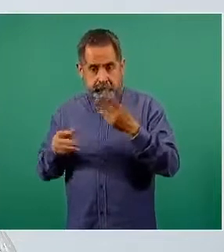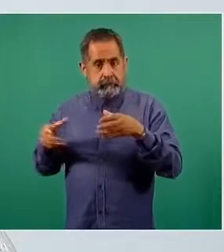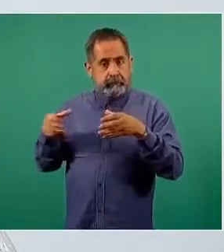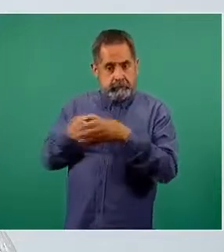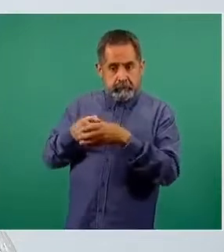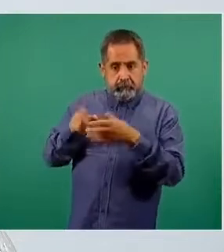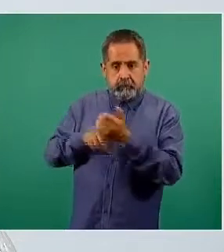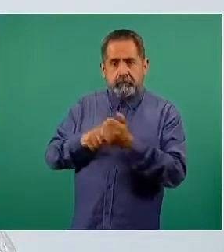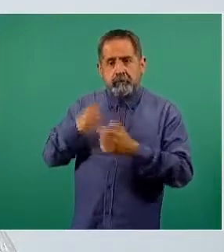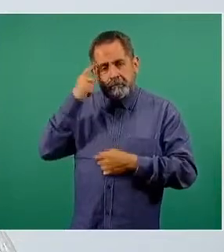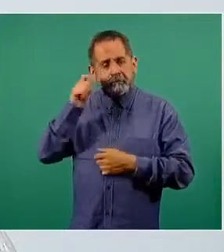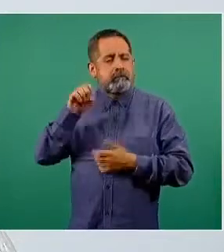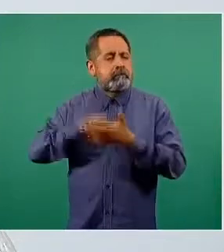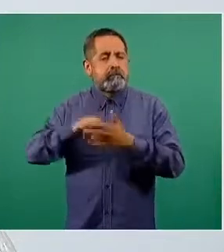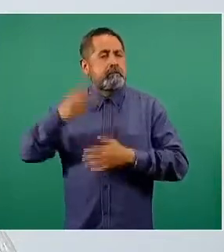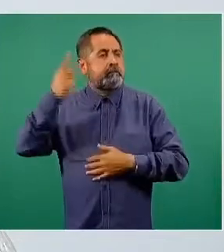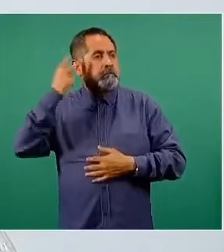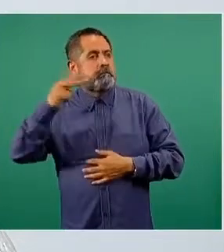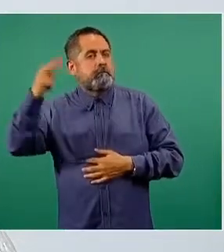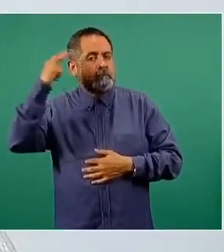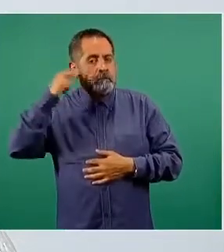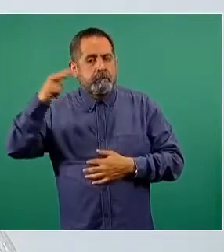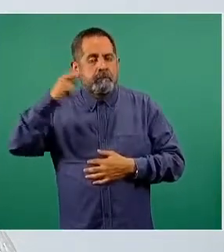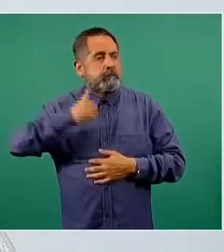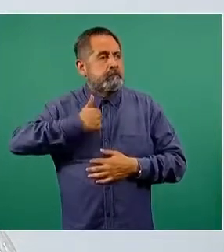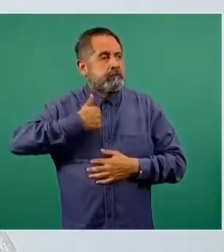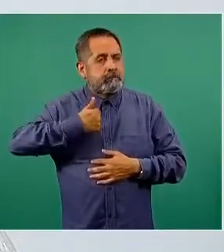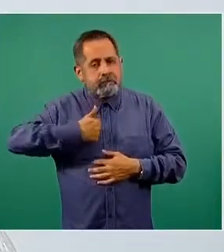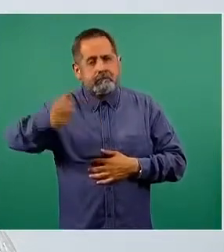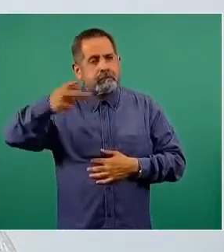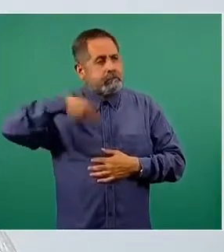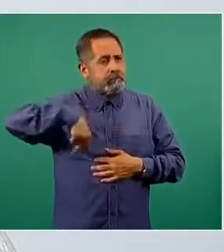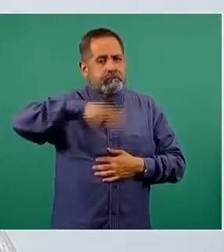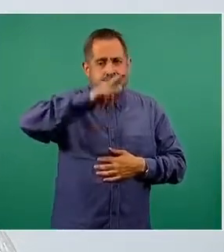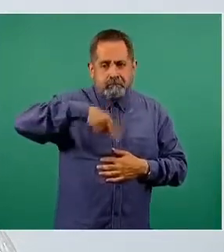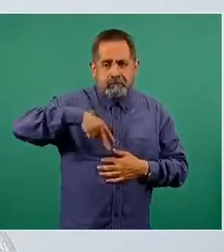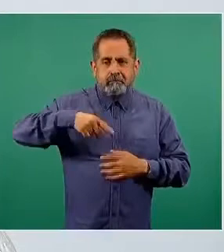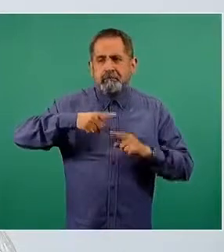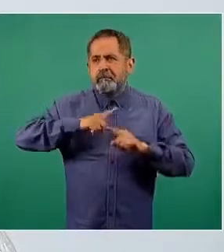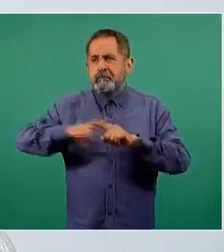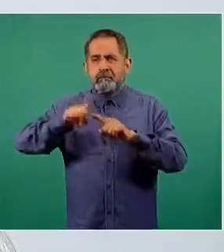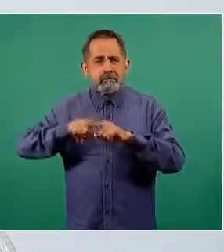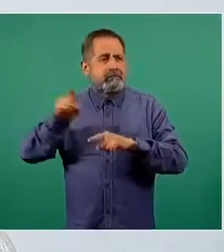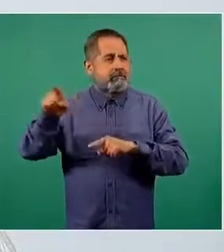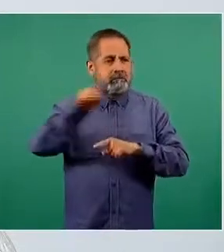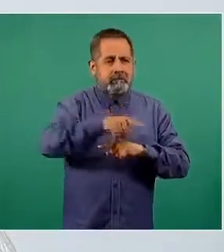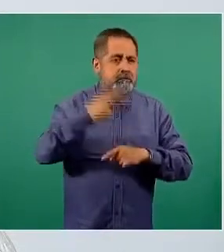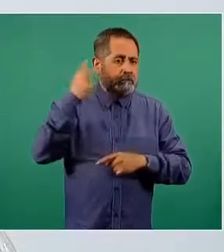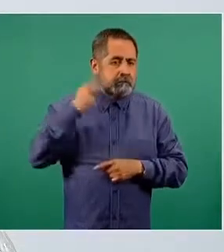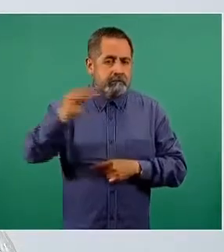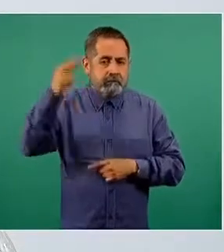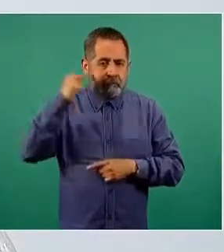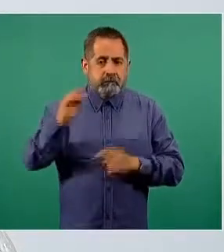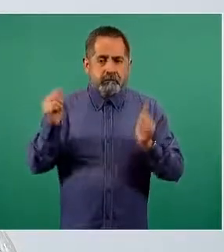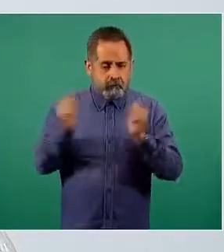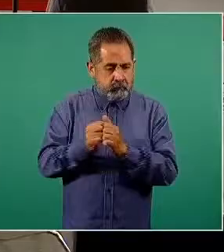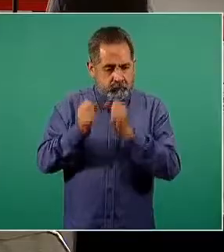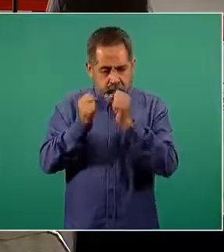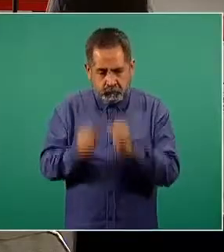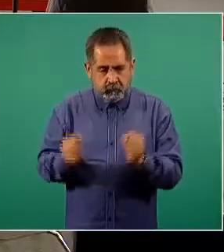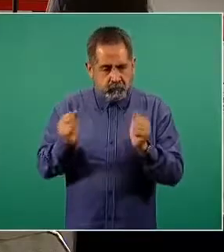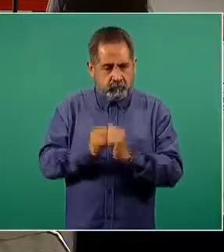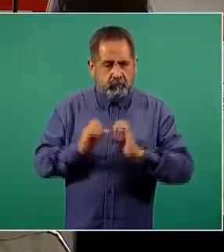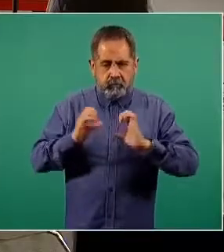para que los viajes durante esta pandemia por COVID sean sustentables, seguros, saludables y